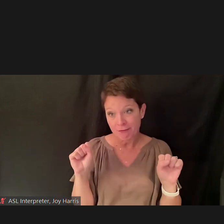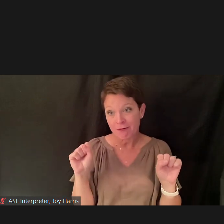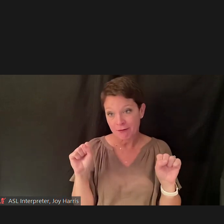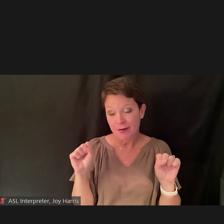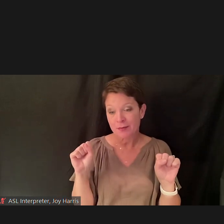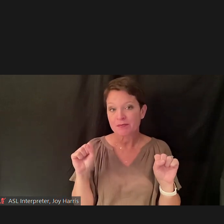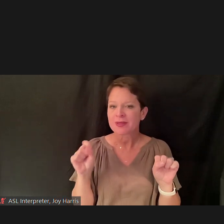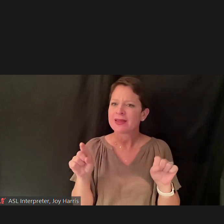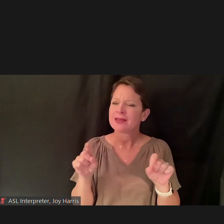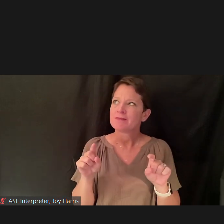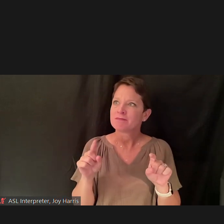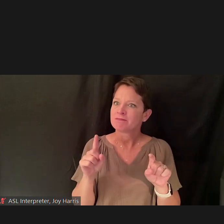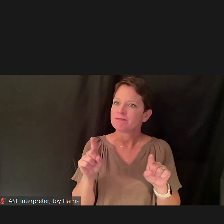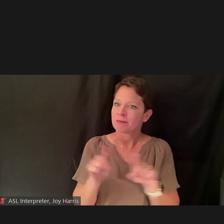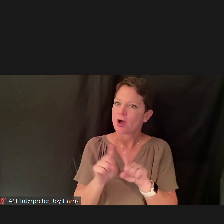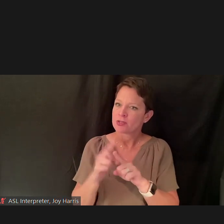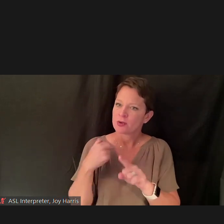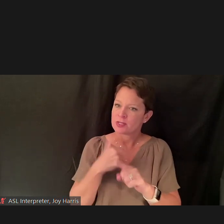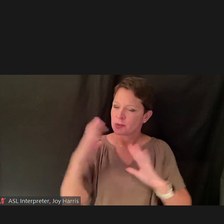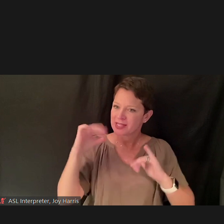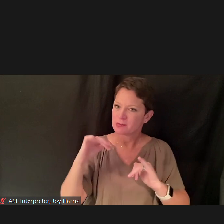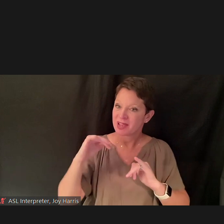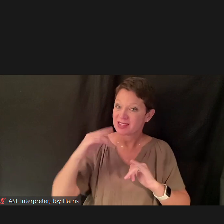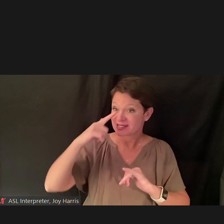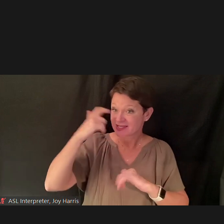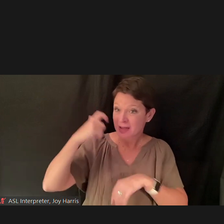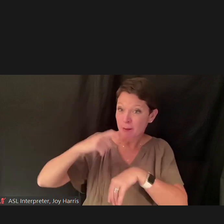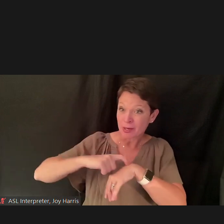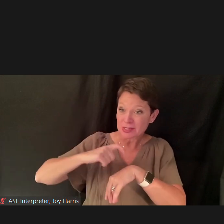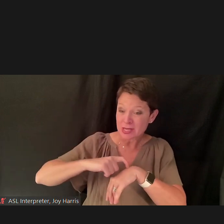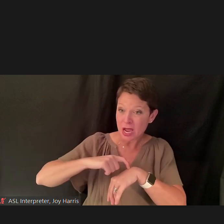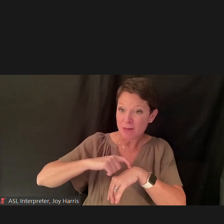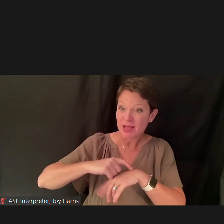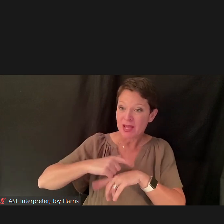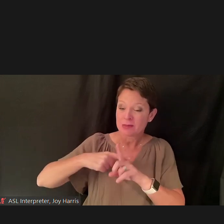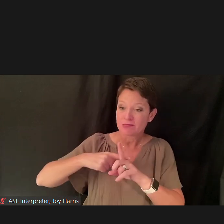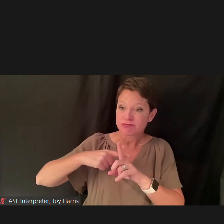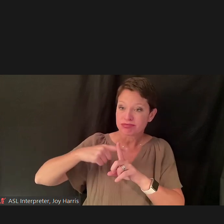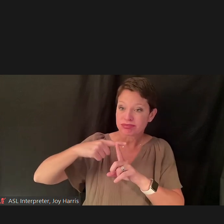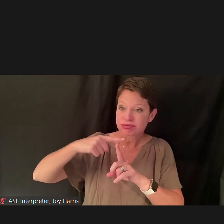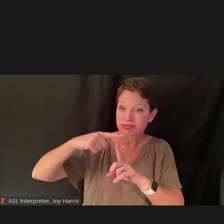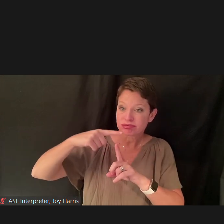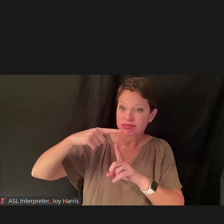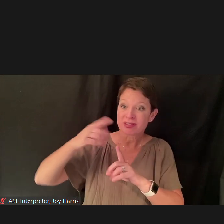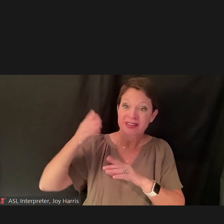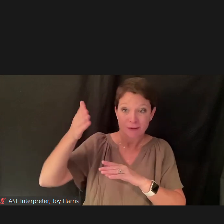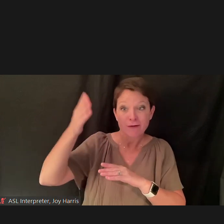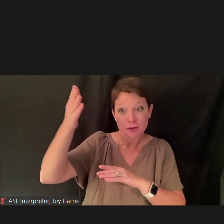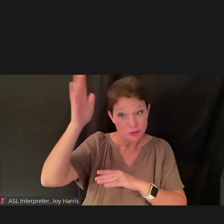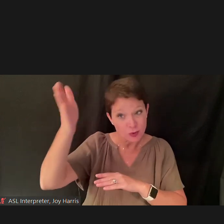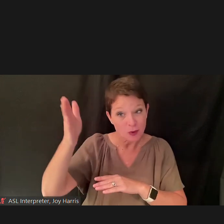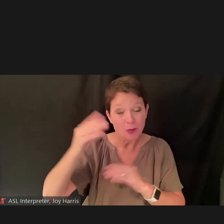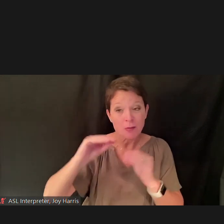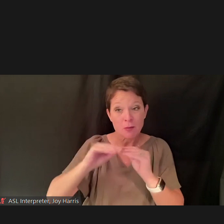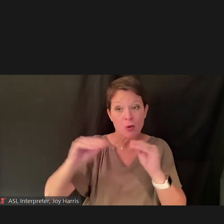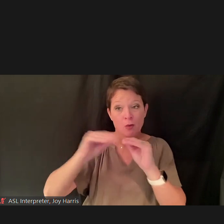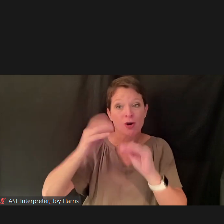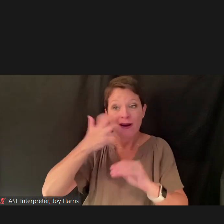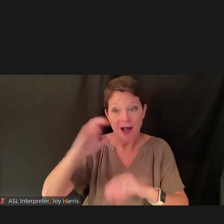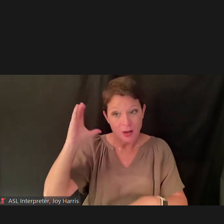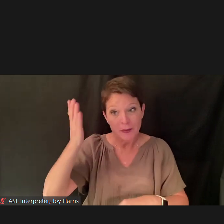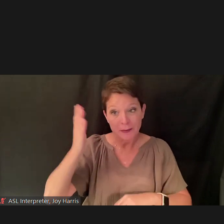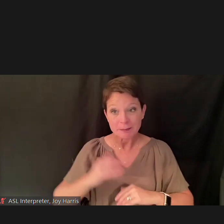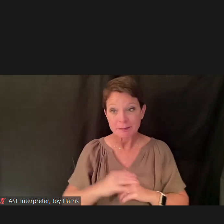le ayuda a que su comunidad se mantenga segura, especialmente cuando esperamos que en los meses de verano